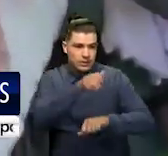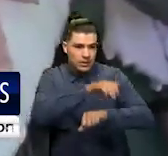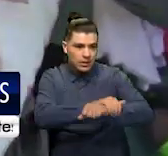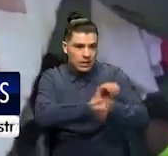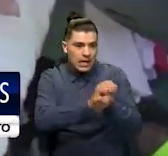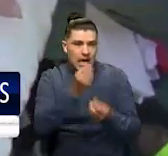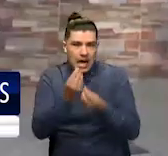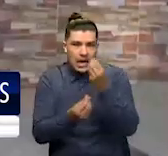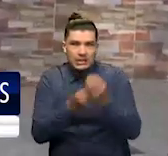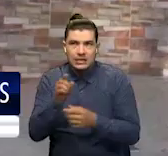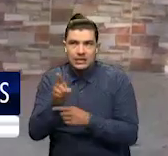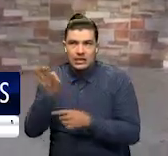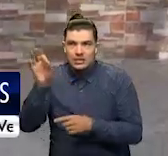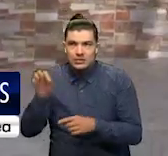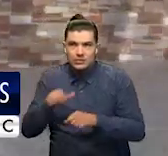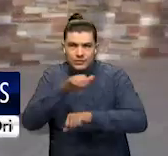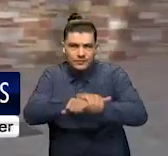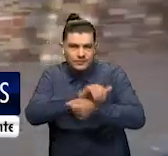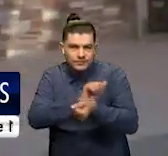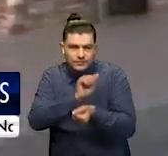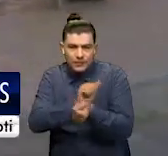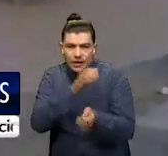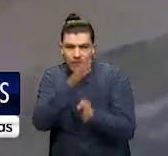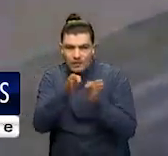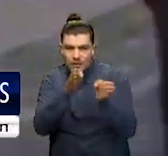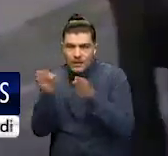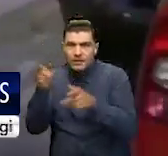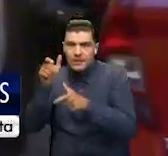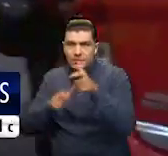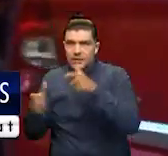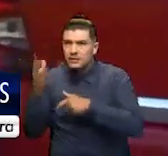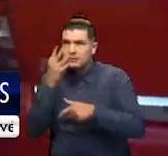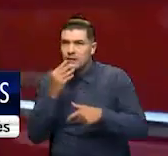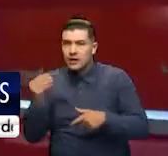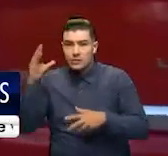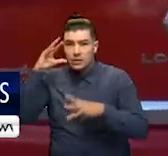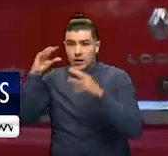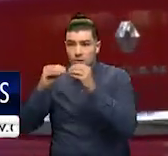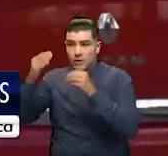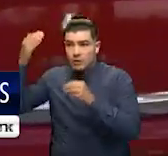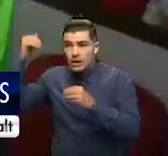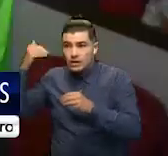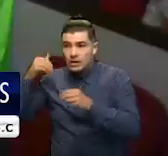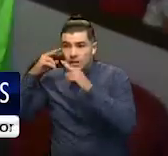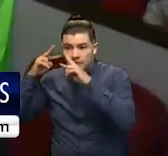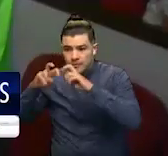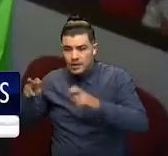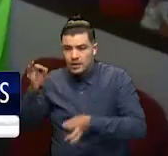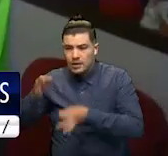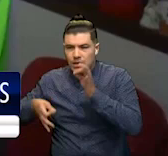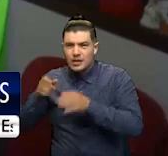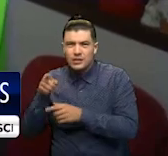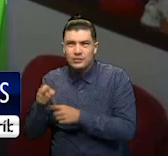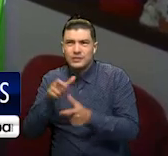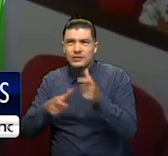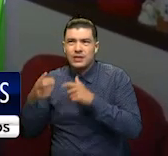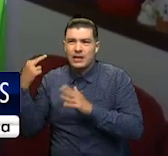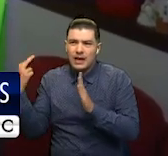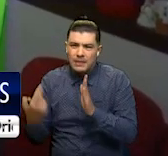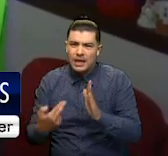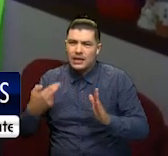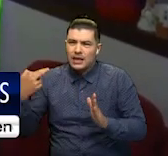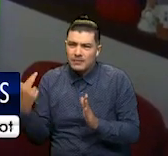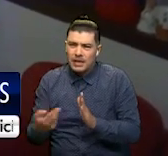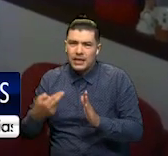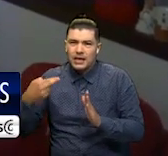mediante 18 allanamientos en los que se capturaron a los cabecillas que, de acuerdo a la investigación judicial, eran reincidentes en la comisión